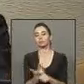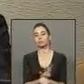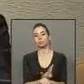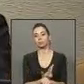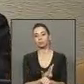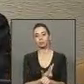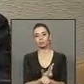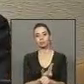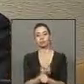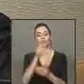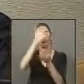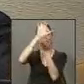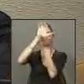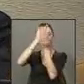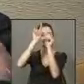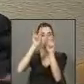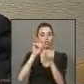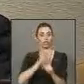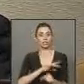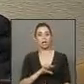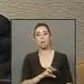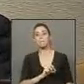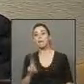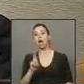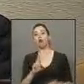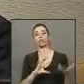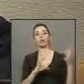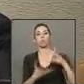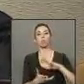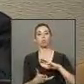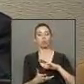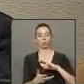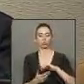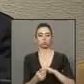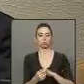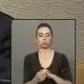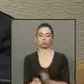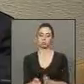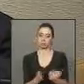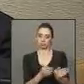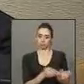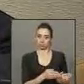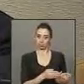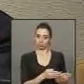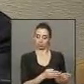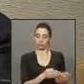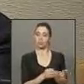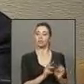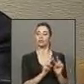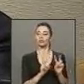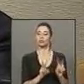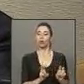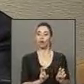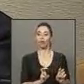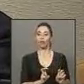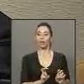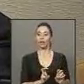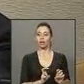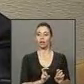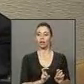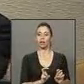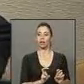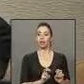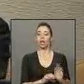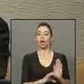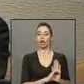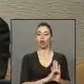el Estado de Chile se encuentra en el peor de los mundos. Porque por un lado, en el plano de lo que dice relación con el